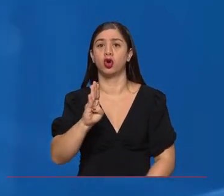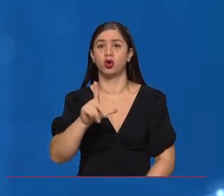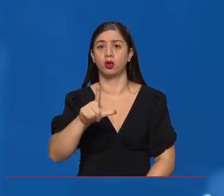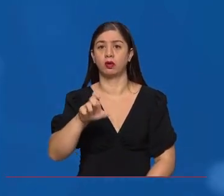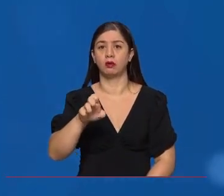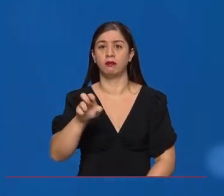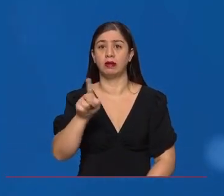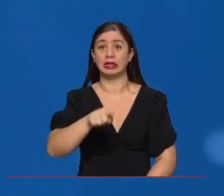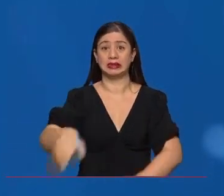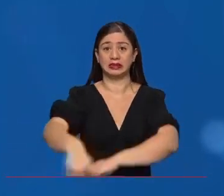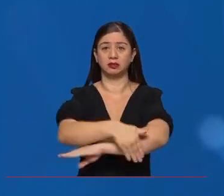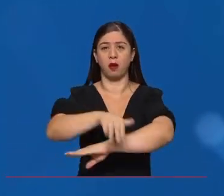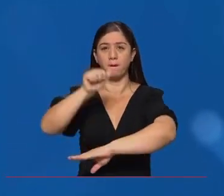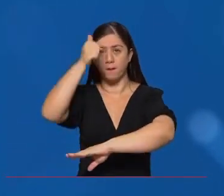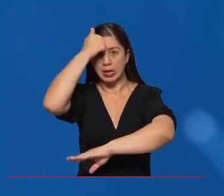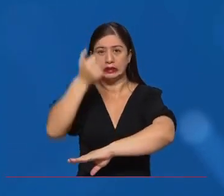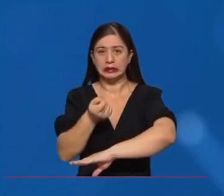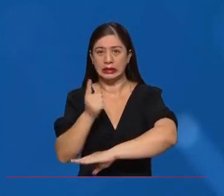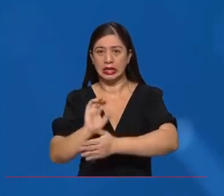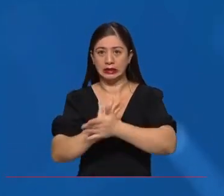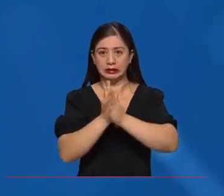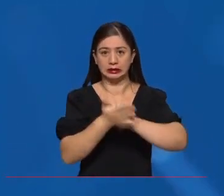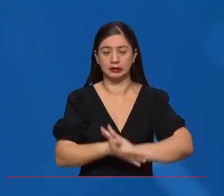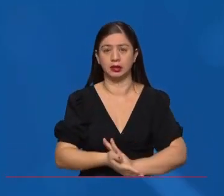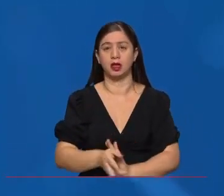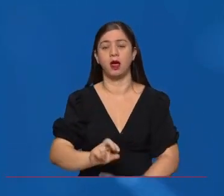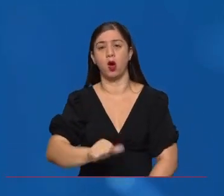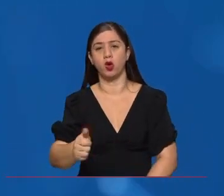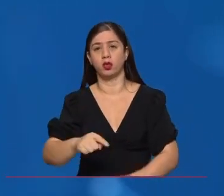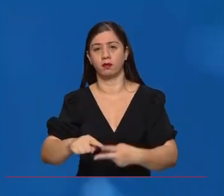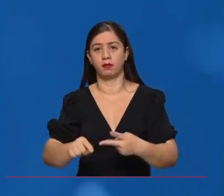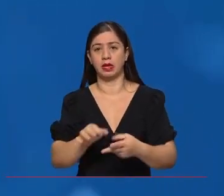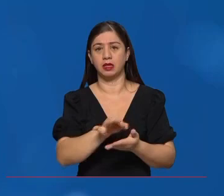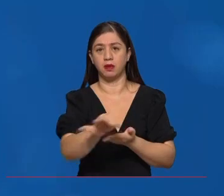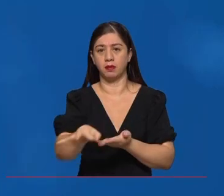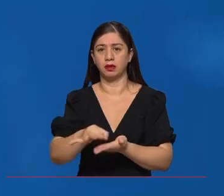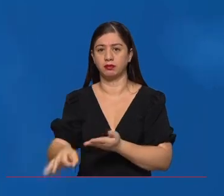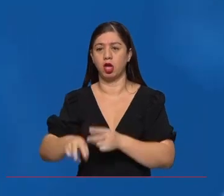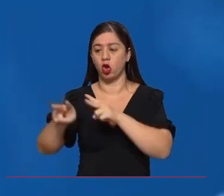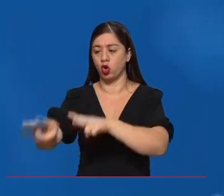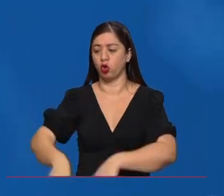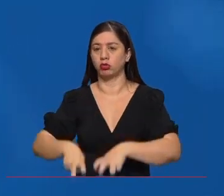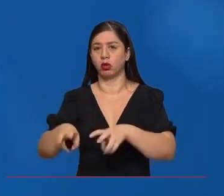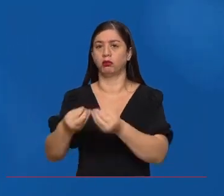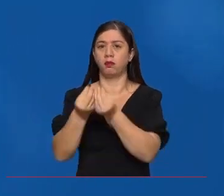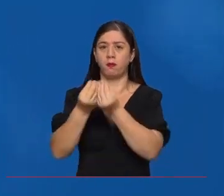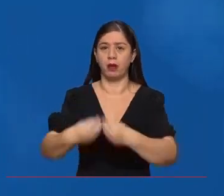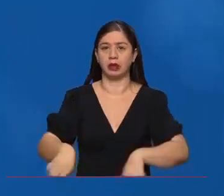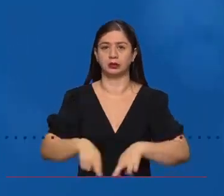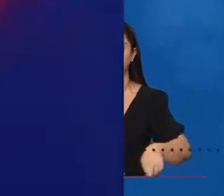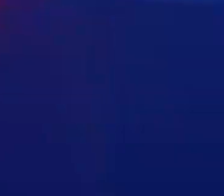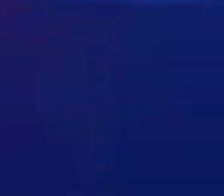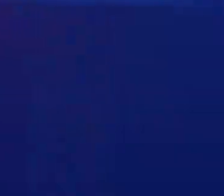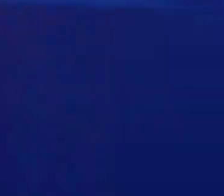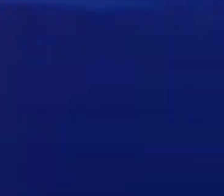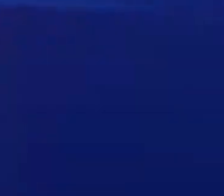de desaparecer. En Villapaz y Quinamayó hay pérdida de cultivos tras el desbordamiento del río Cauca.